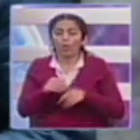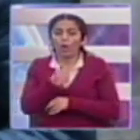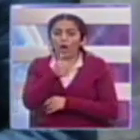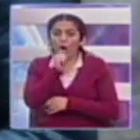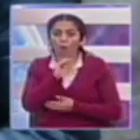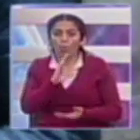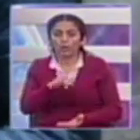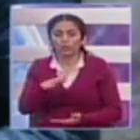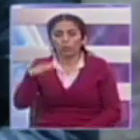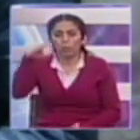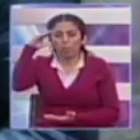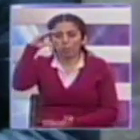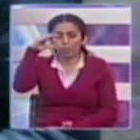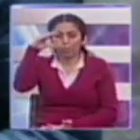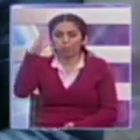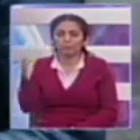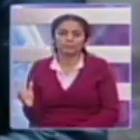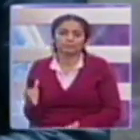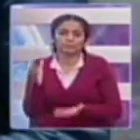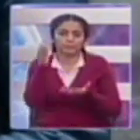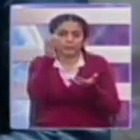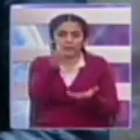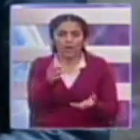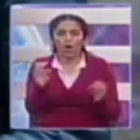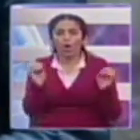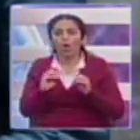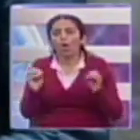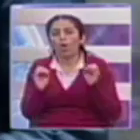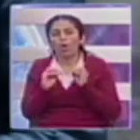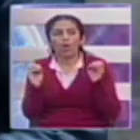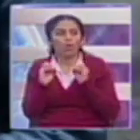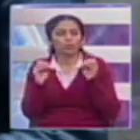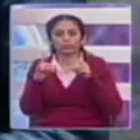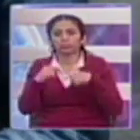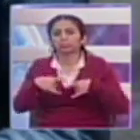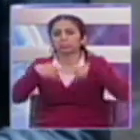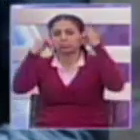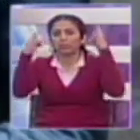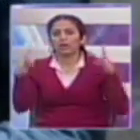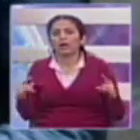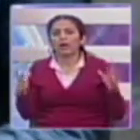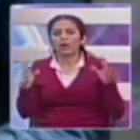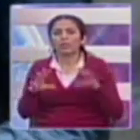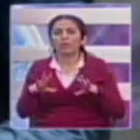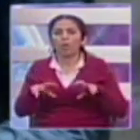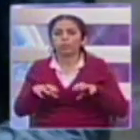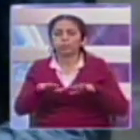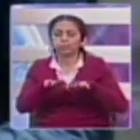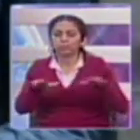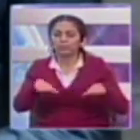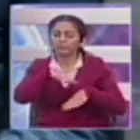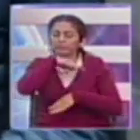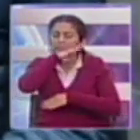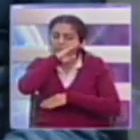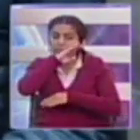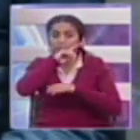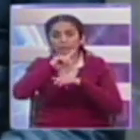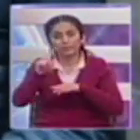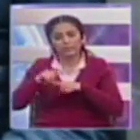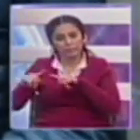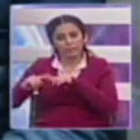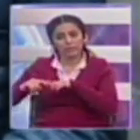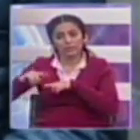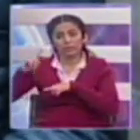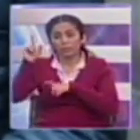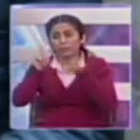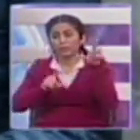agua en bidones, y también carpas o colchones que les sirva a las personas para que puedan pernoctar, porque sabemos que hay 700